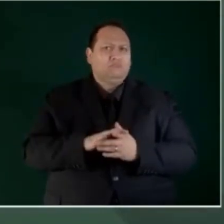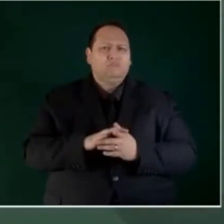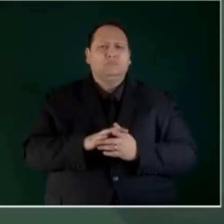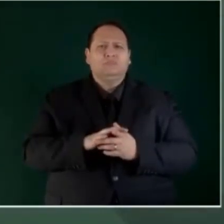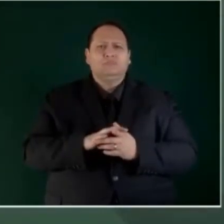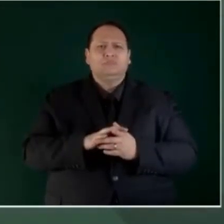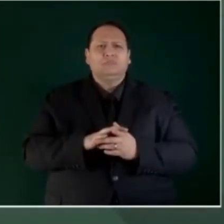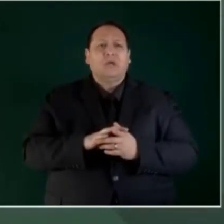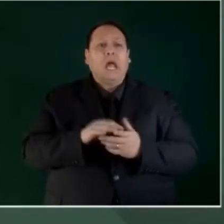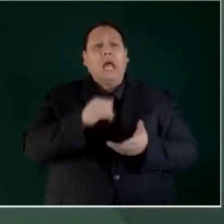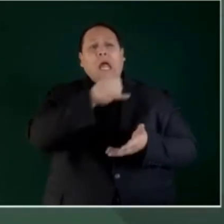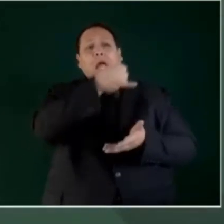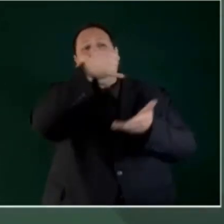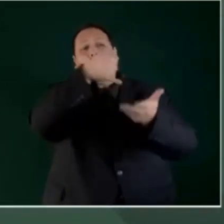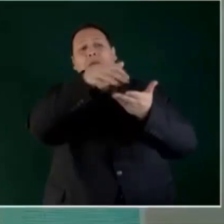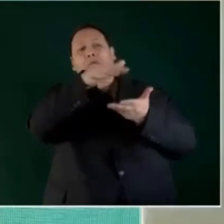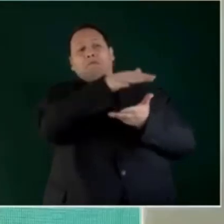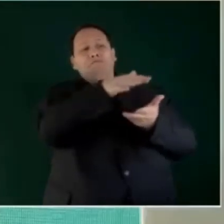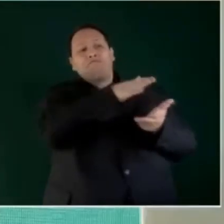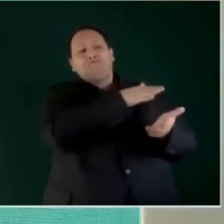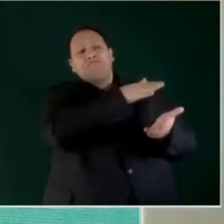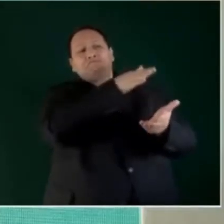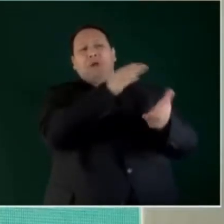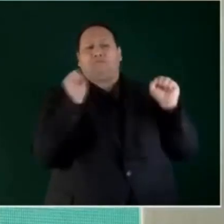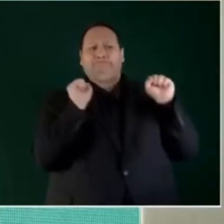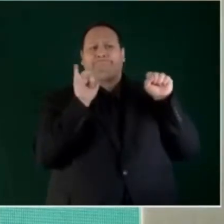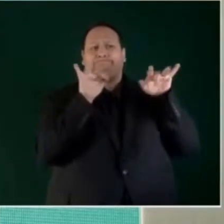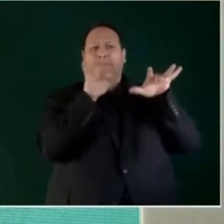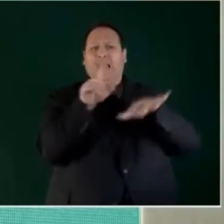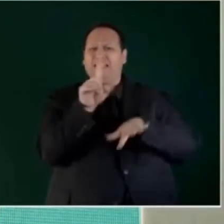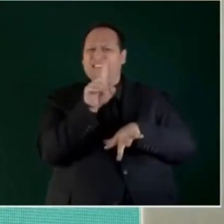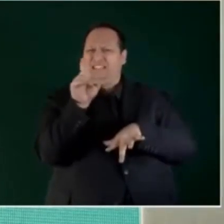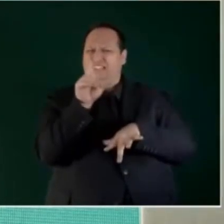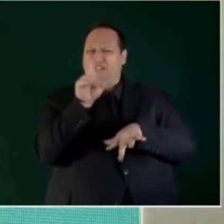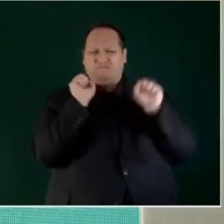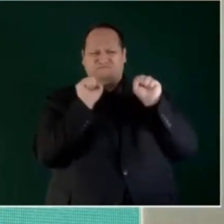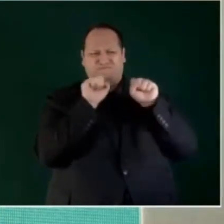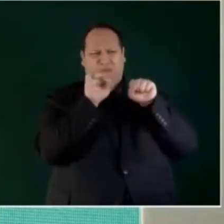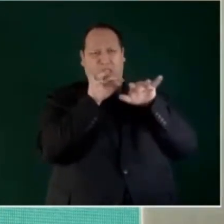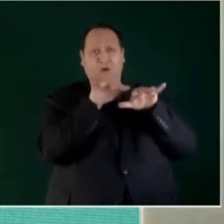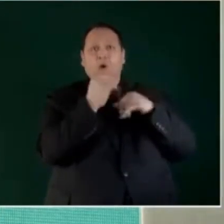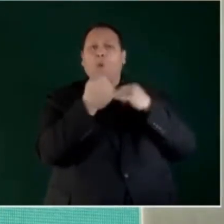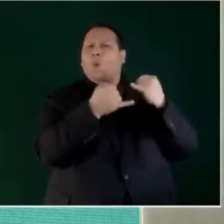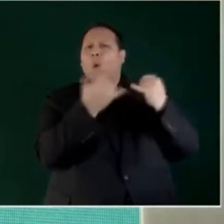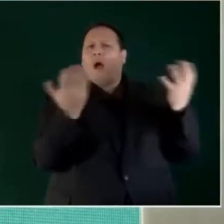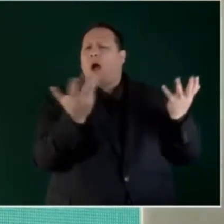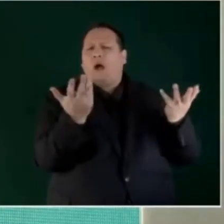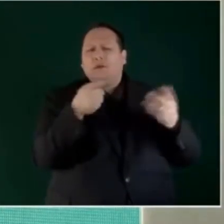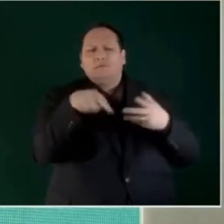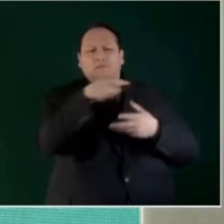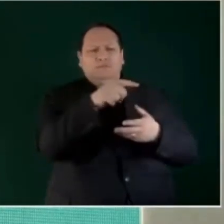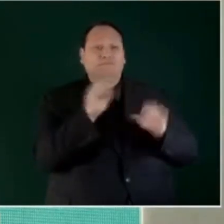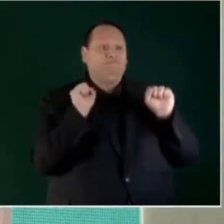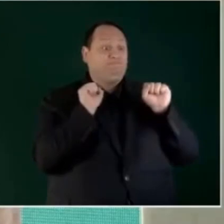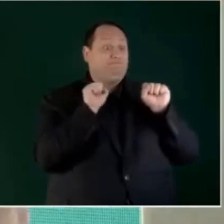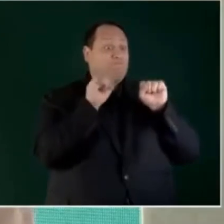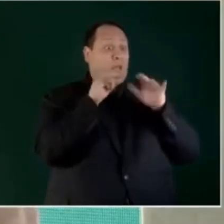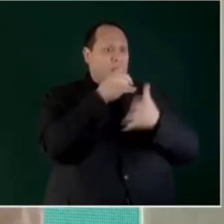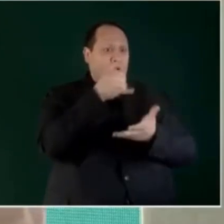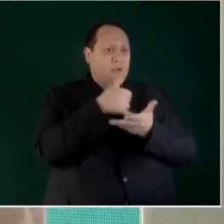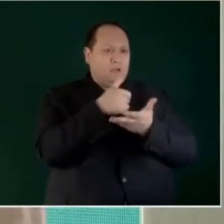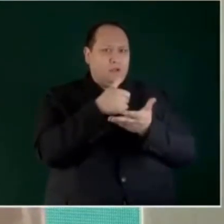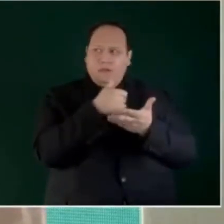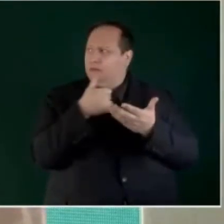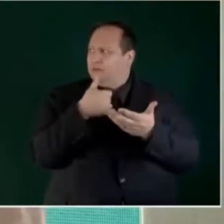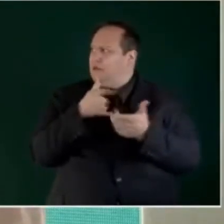llegan a una isla como 100, y el juego consiste en